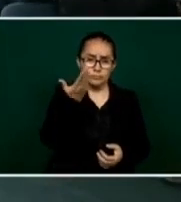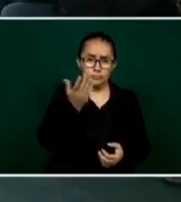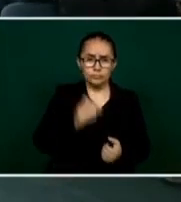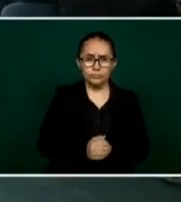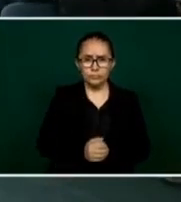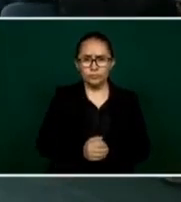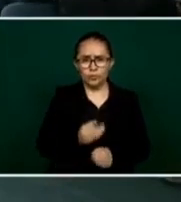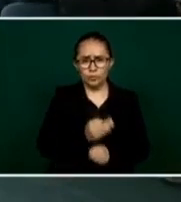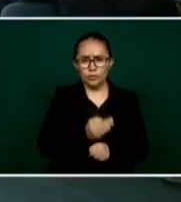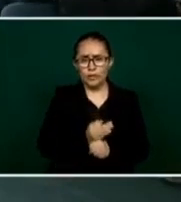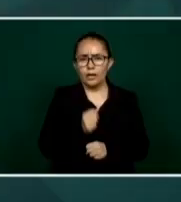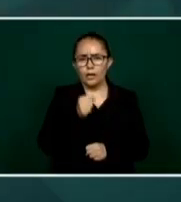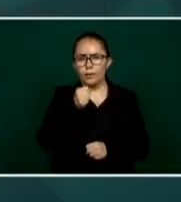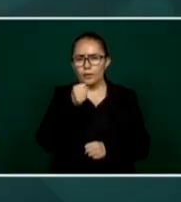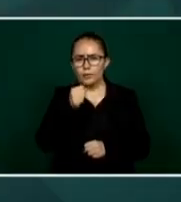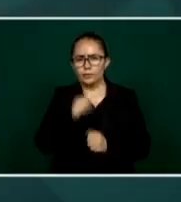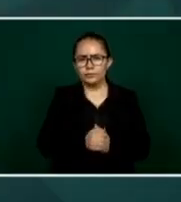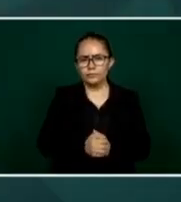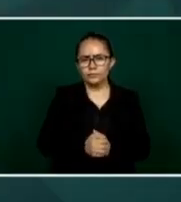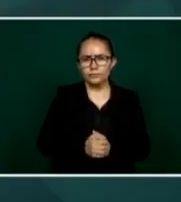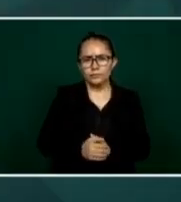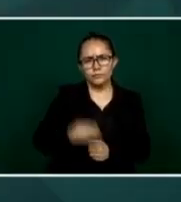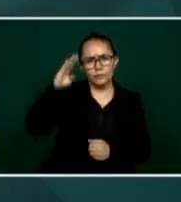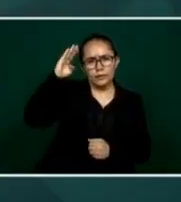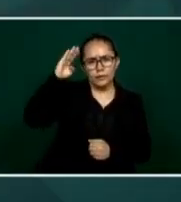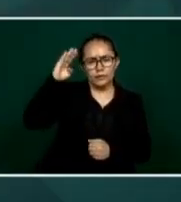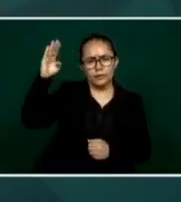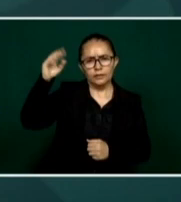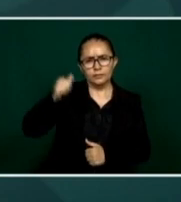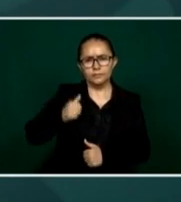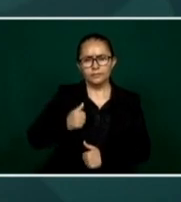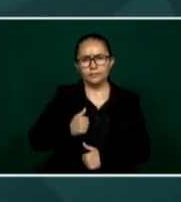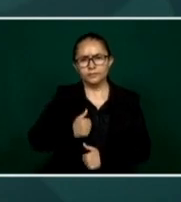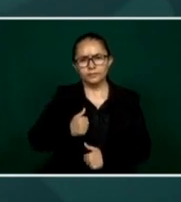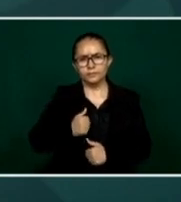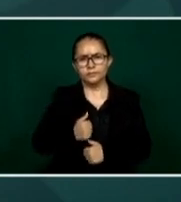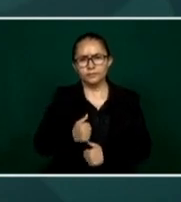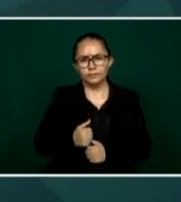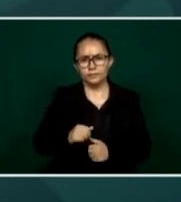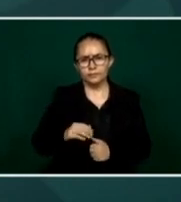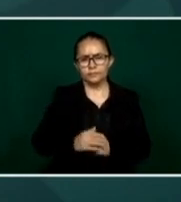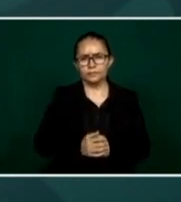le dejamos la palabra al general Luis Crescencio y